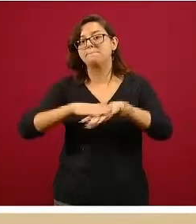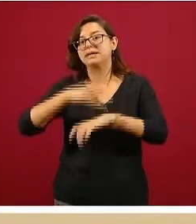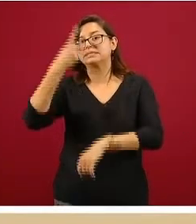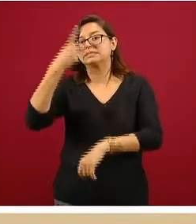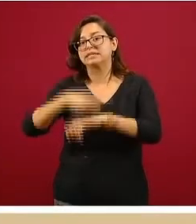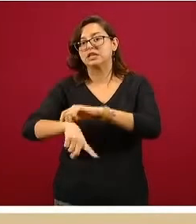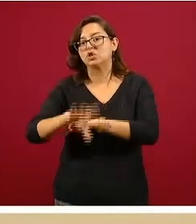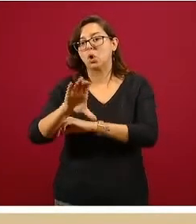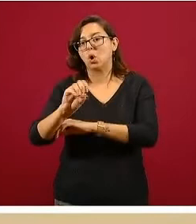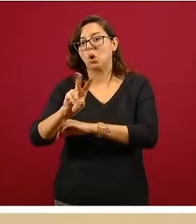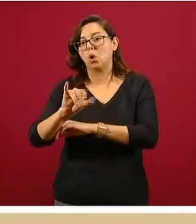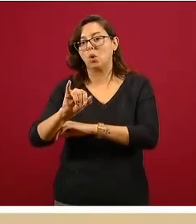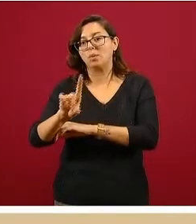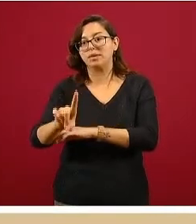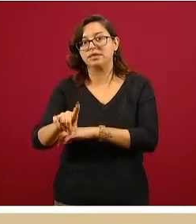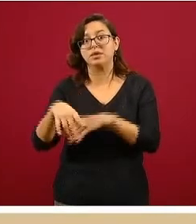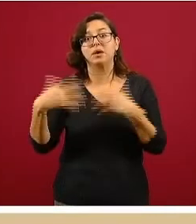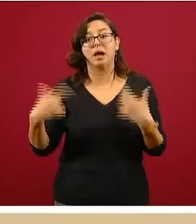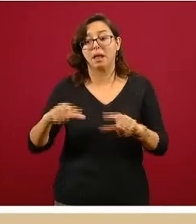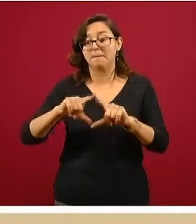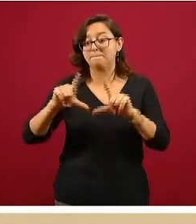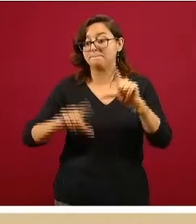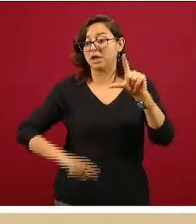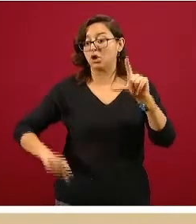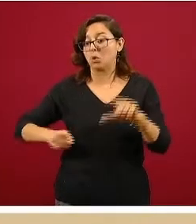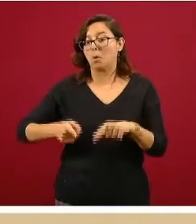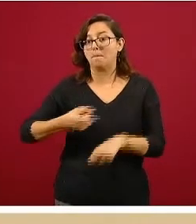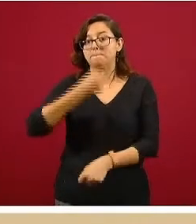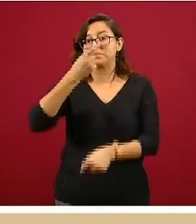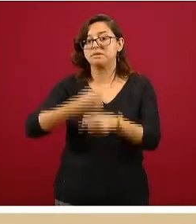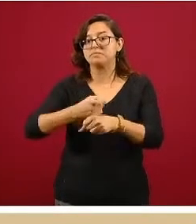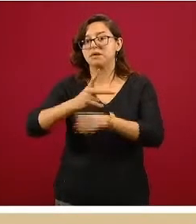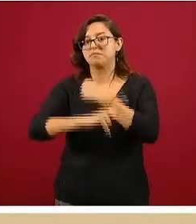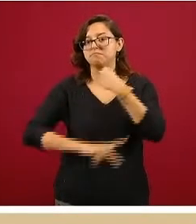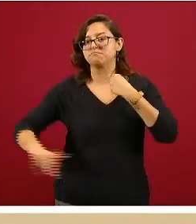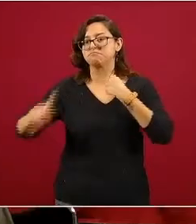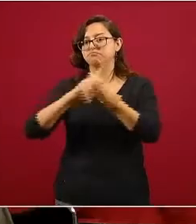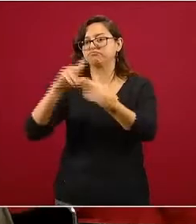para COVID. Creo que fuimos el primer país del mundo en hacerlo. Siguiente.